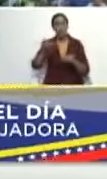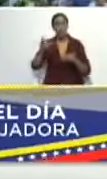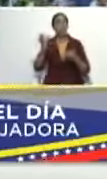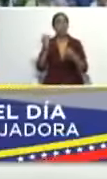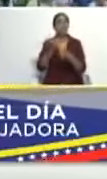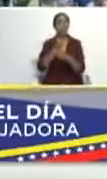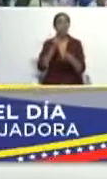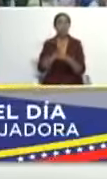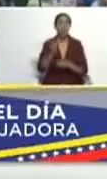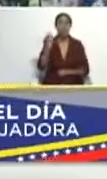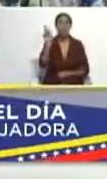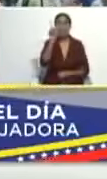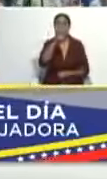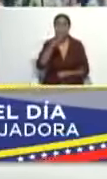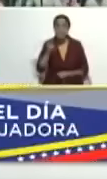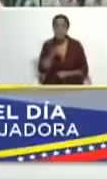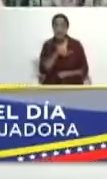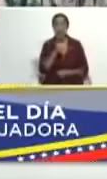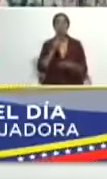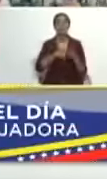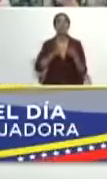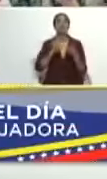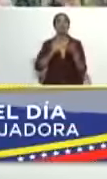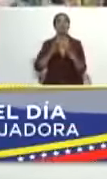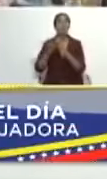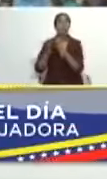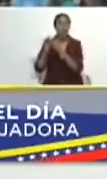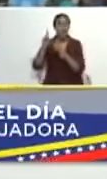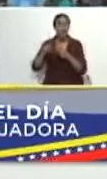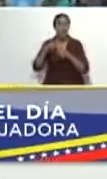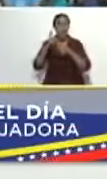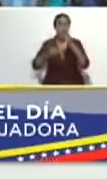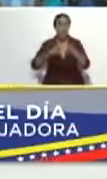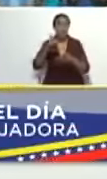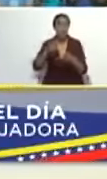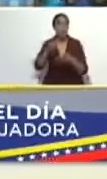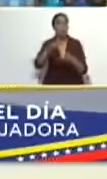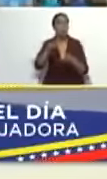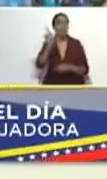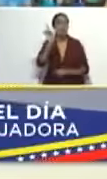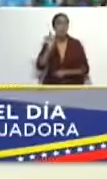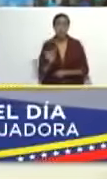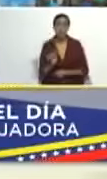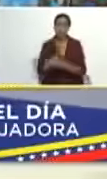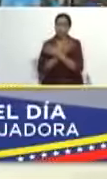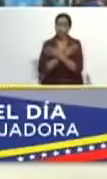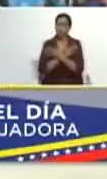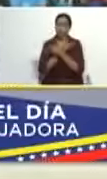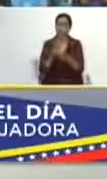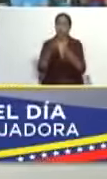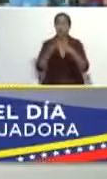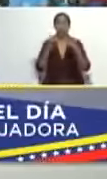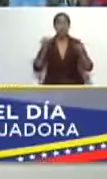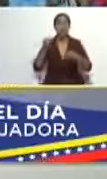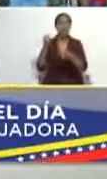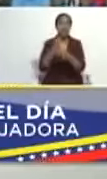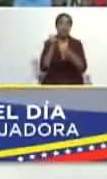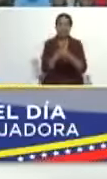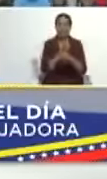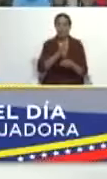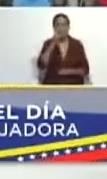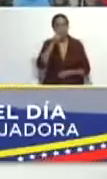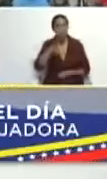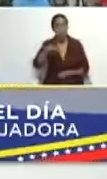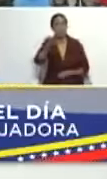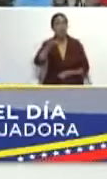los consejos productivos de trabajadores de Guayana, a toda la clase obrera y a todo el pueblo